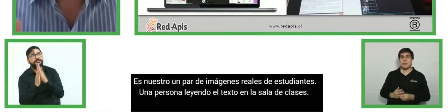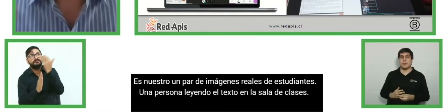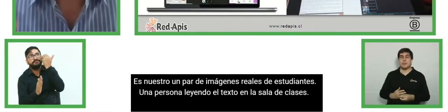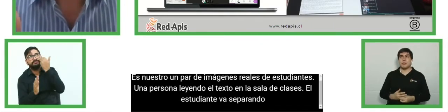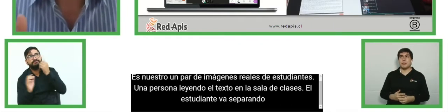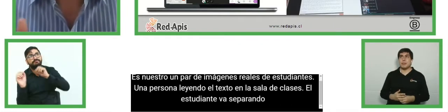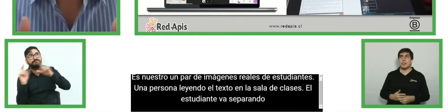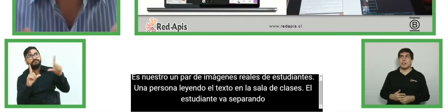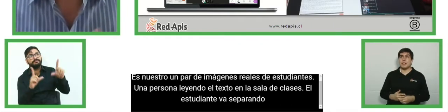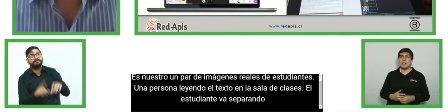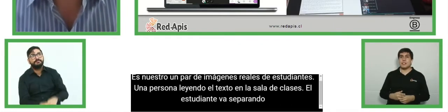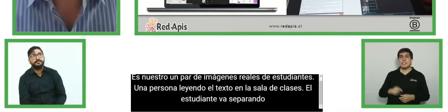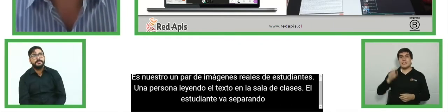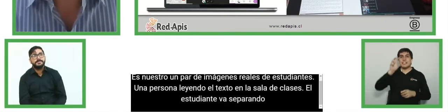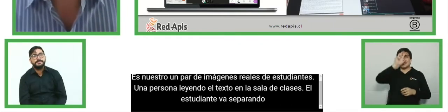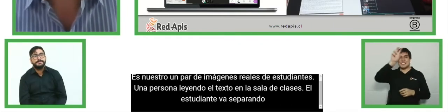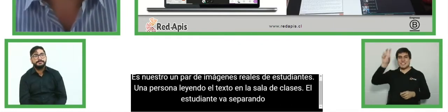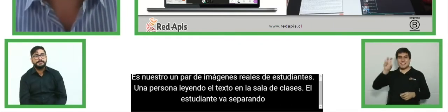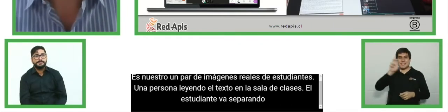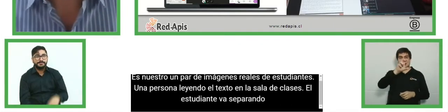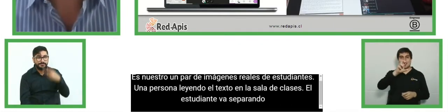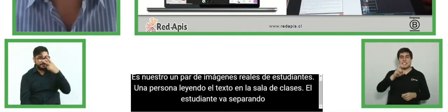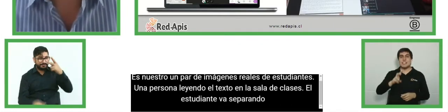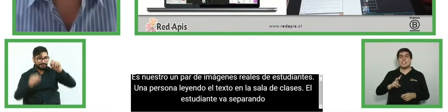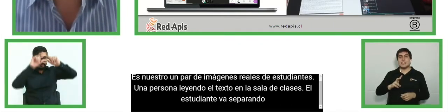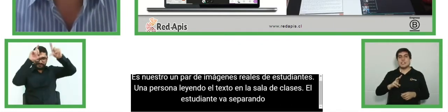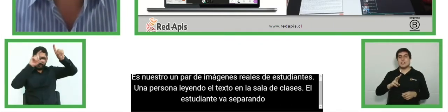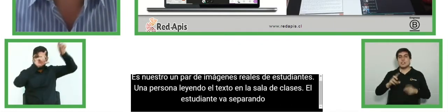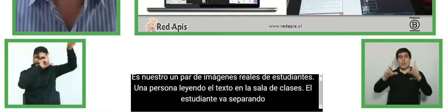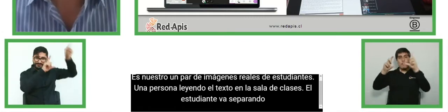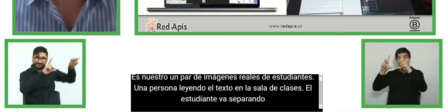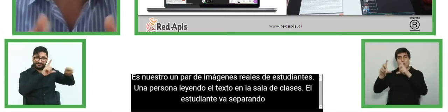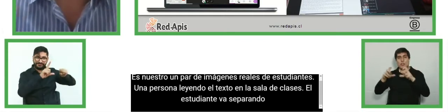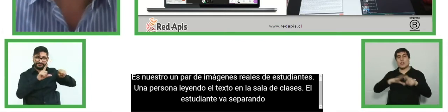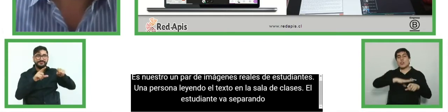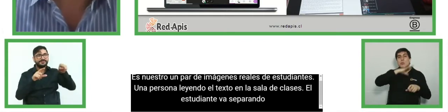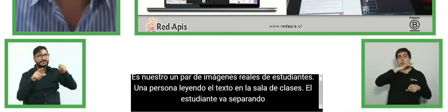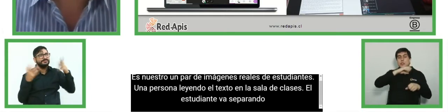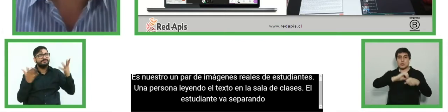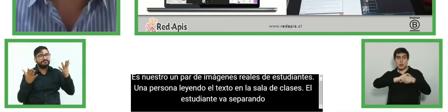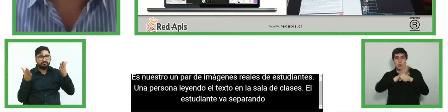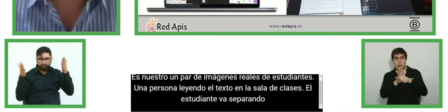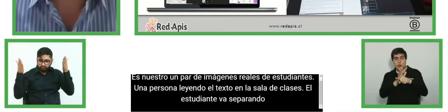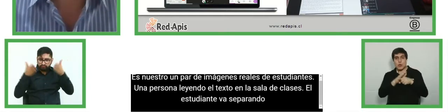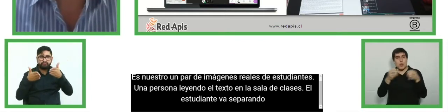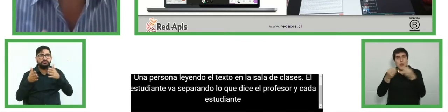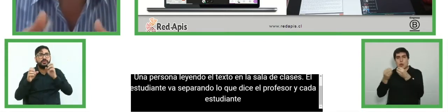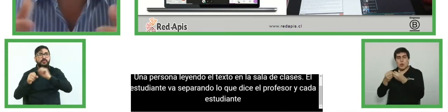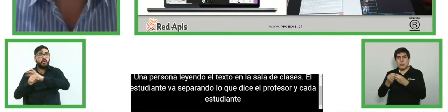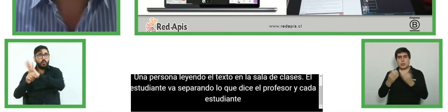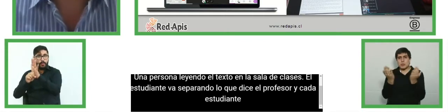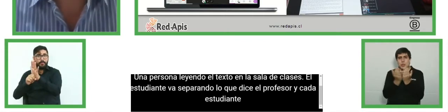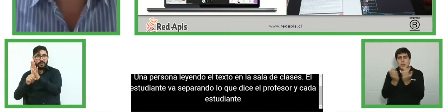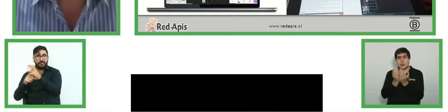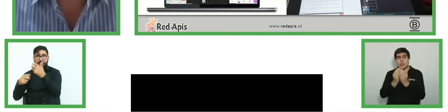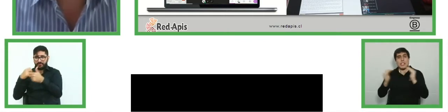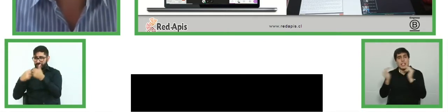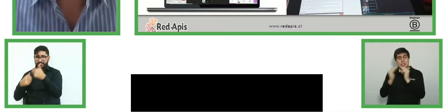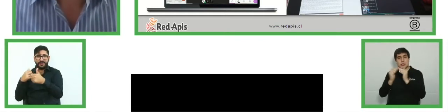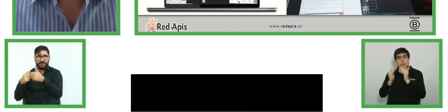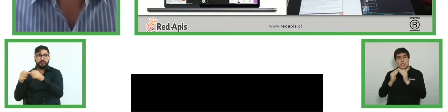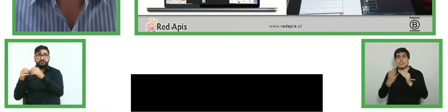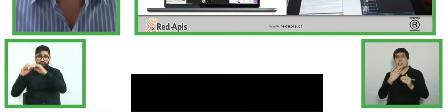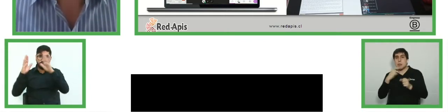Y estos son fotos de cómo hoy día se está utilizando en la pandemia. Hoy día hay muchos estudiantes y la gran mayoría que están en sus casas, los profesores también están en sus